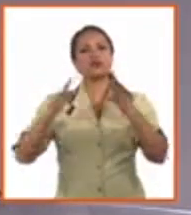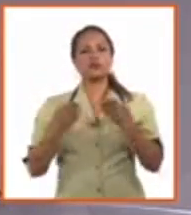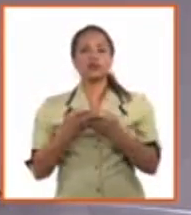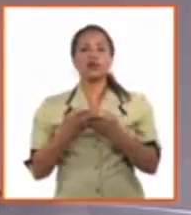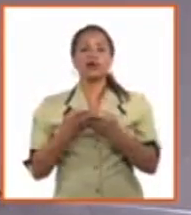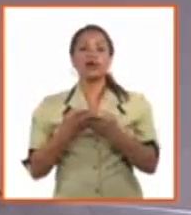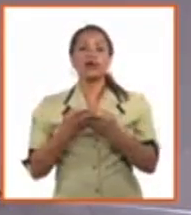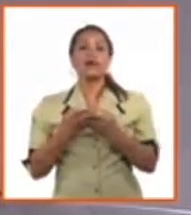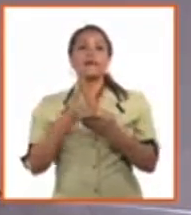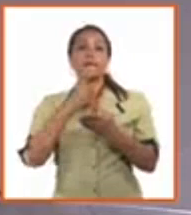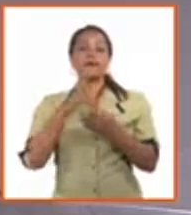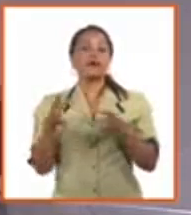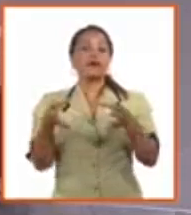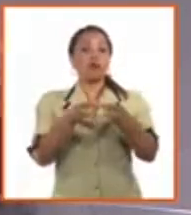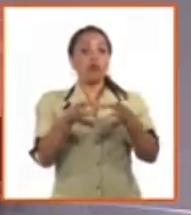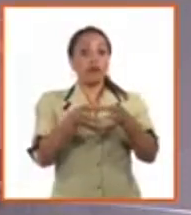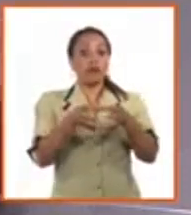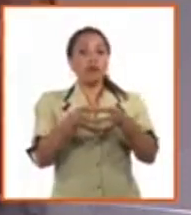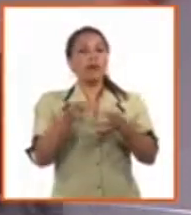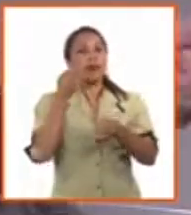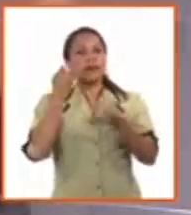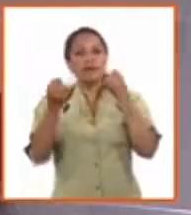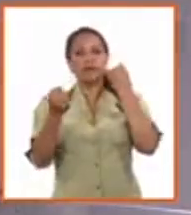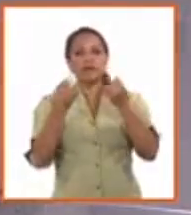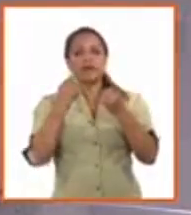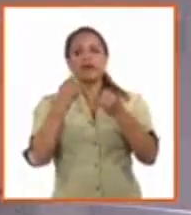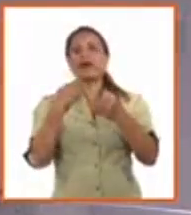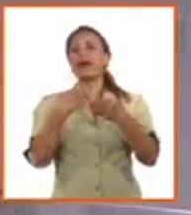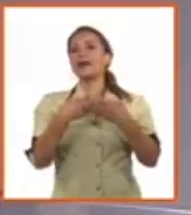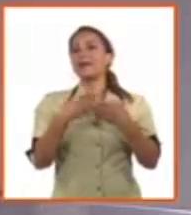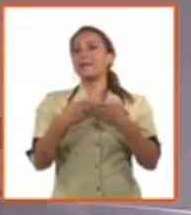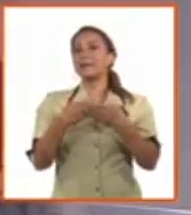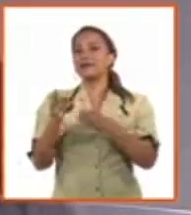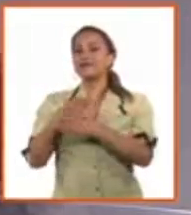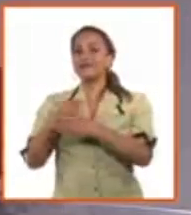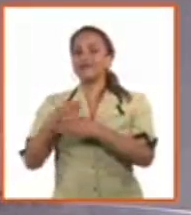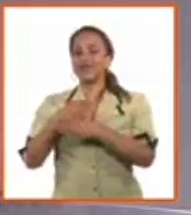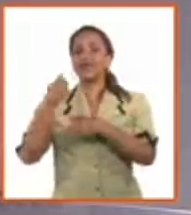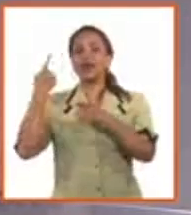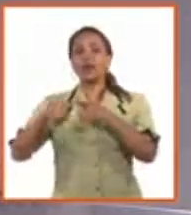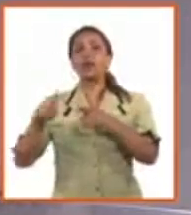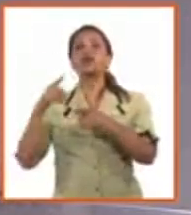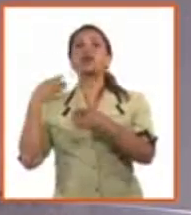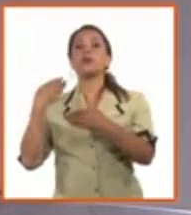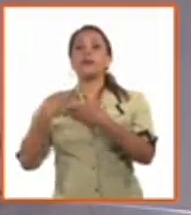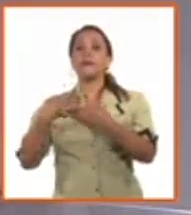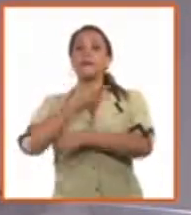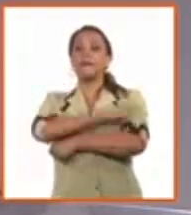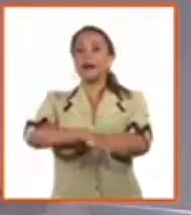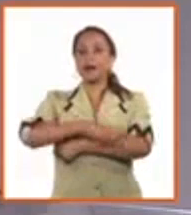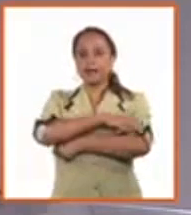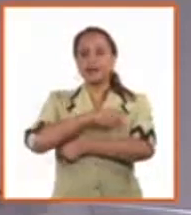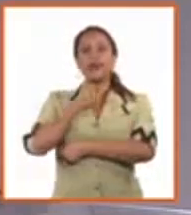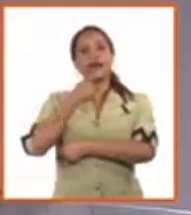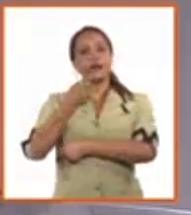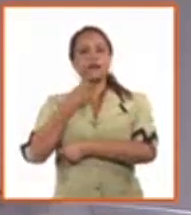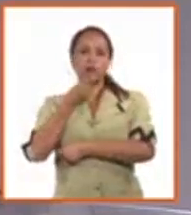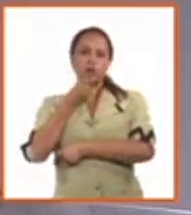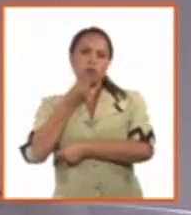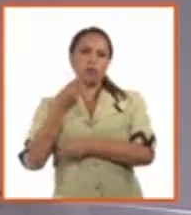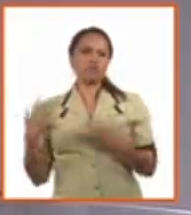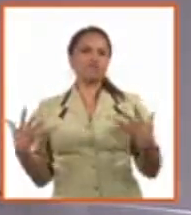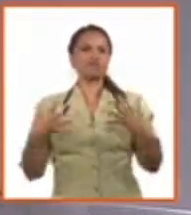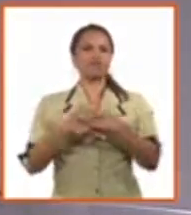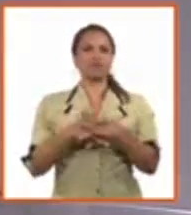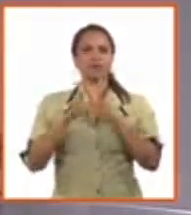porque la cámara la sección sic de la cámara ha identificado cámara homóloga en otro en otros países que podemos unir esfuerzo y podemos